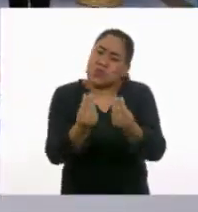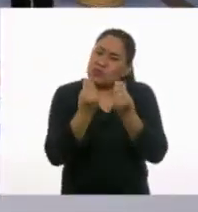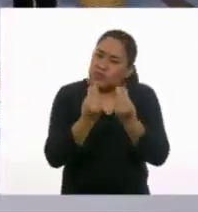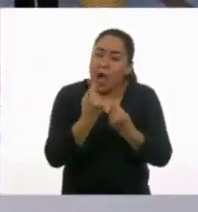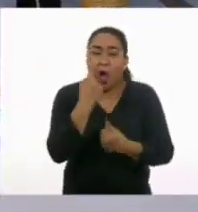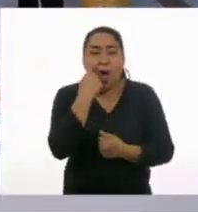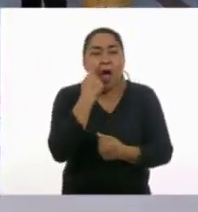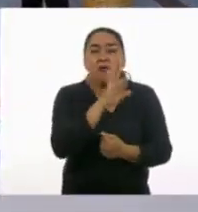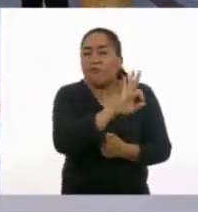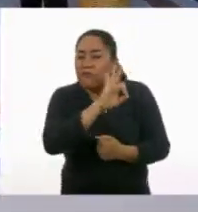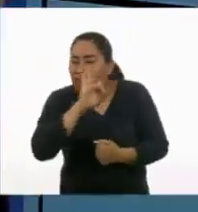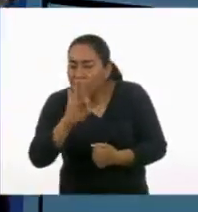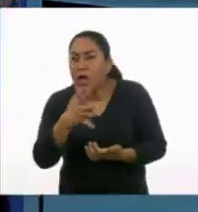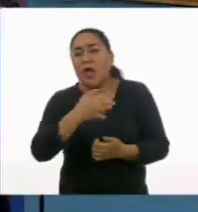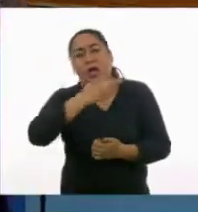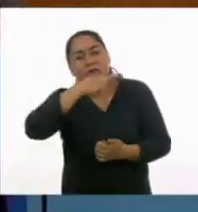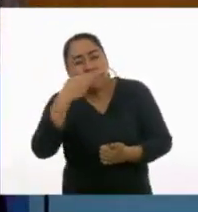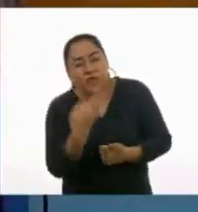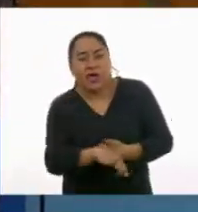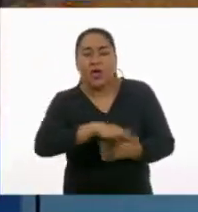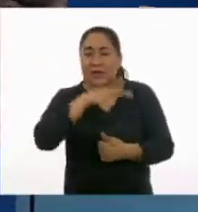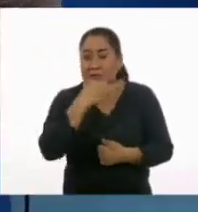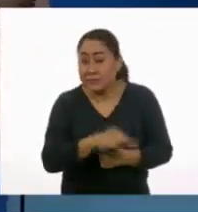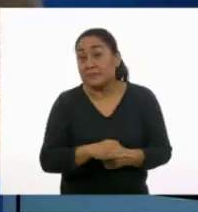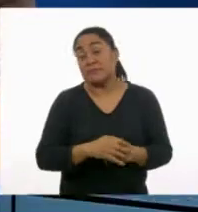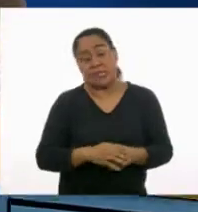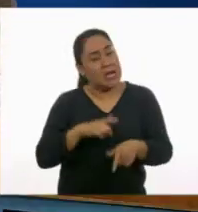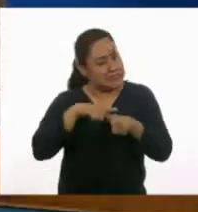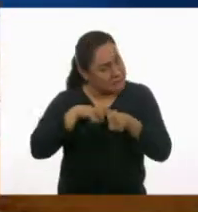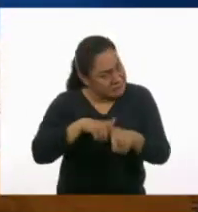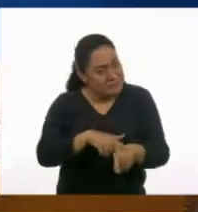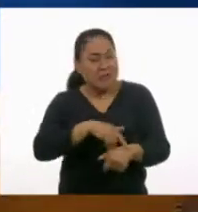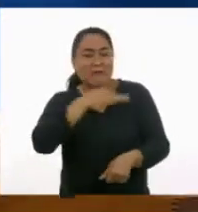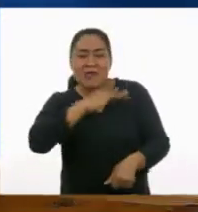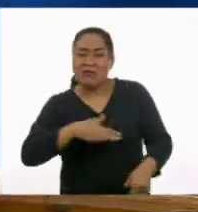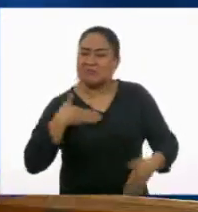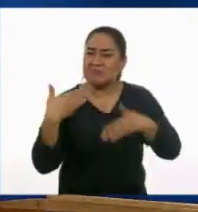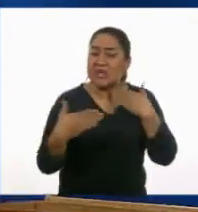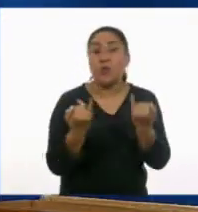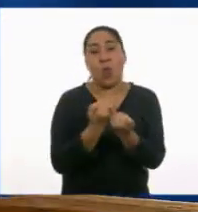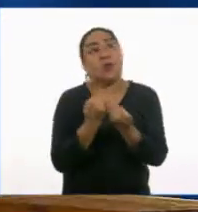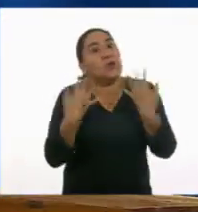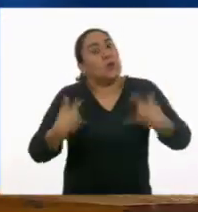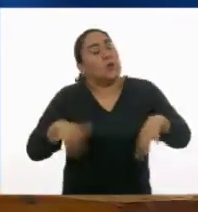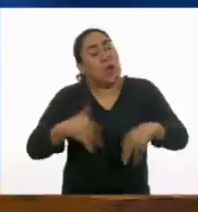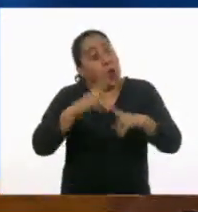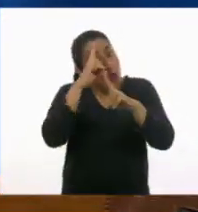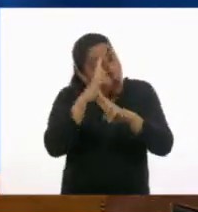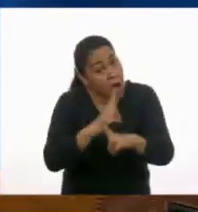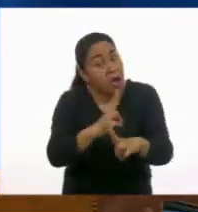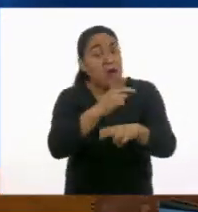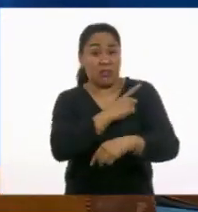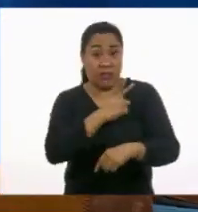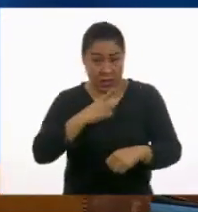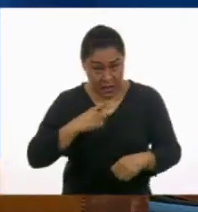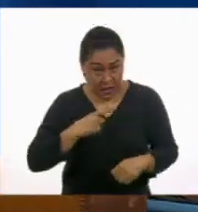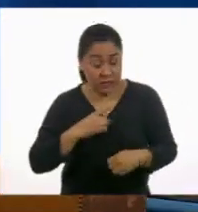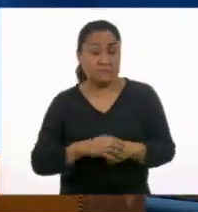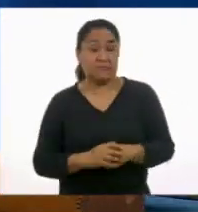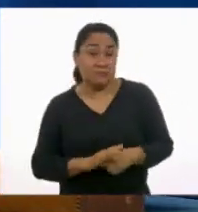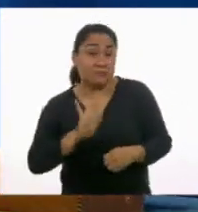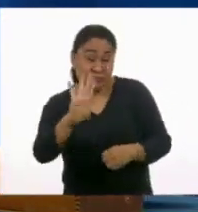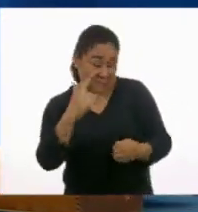fechas y en tradiciones, y no hay que dejar de festejarlas y de honrarlas. Pues